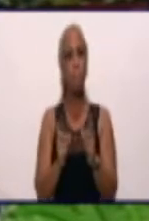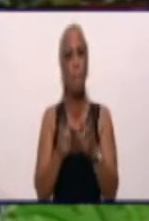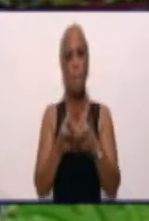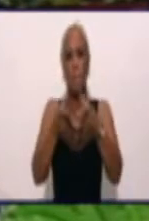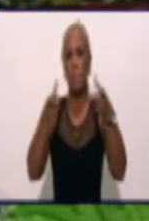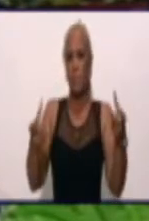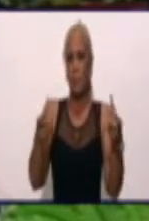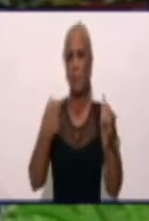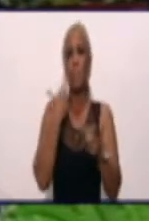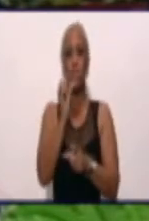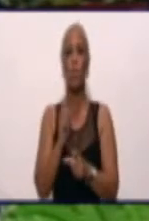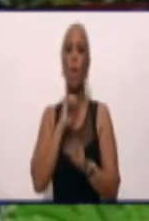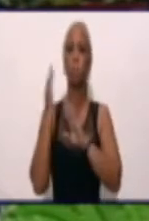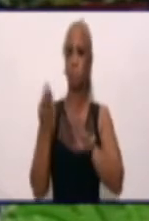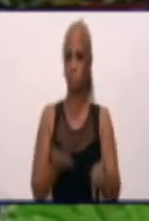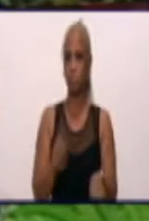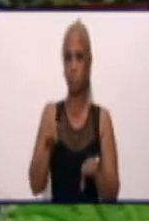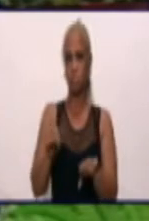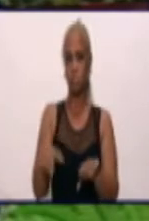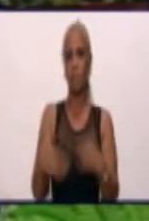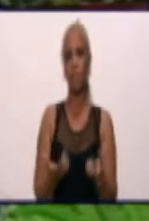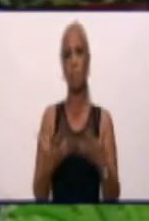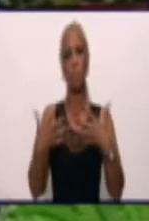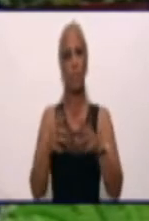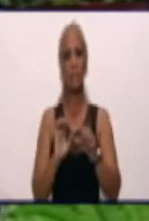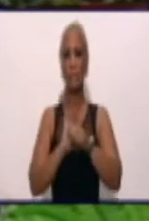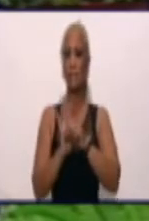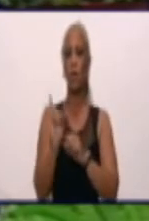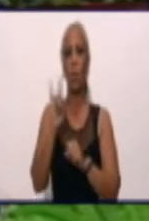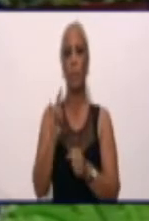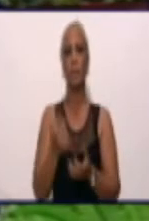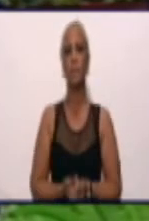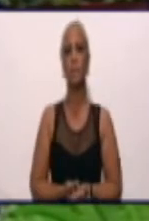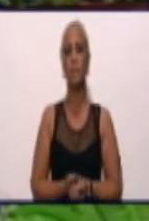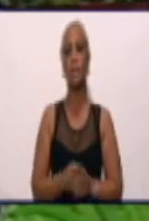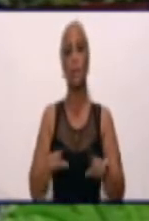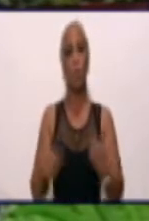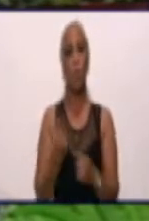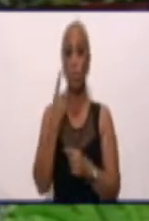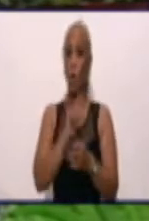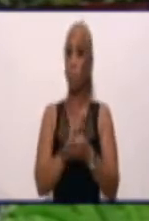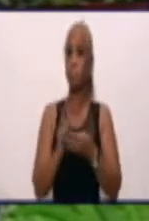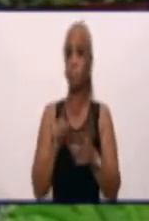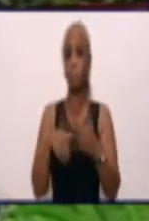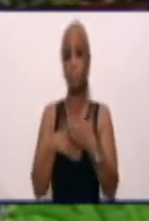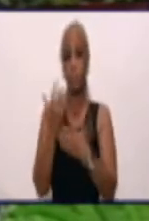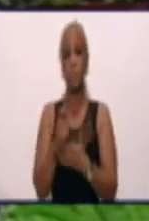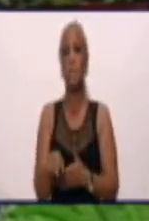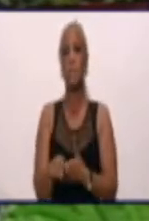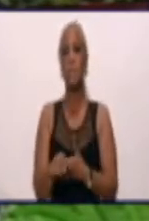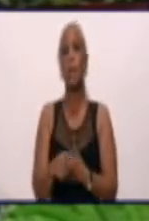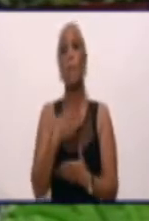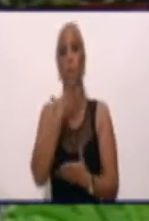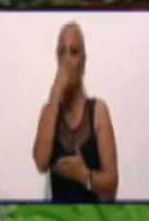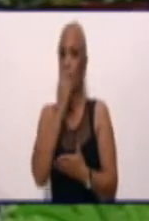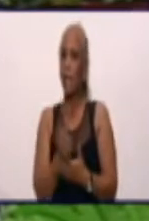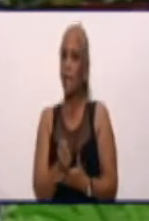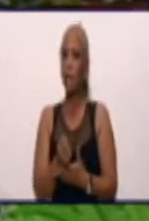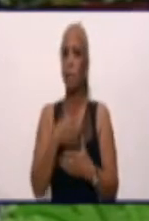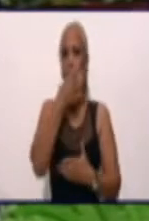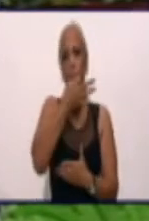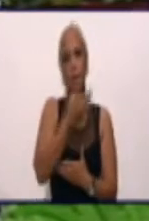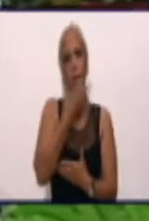de fallecidos a consecuencia de la COVID en una sola fecha. Me gustaría que argumentara un poco más en estos